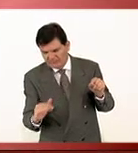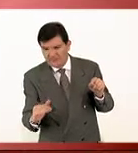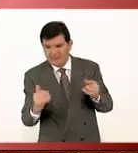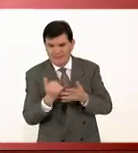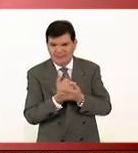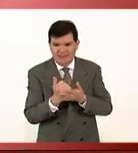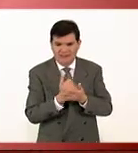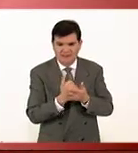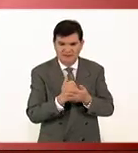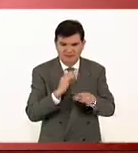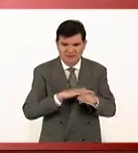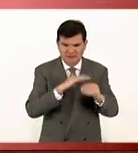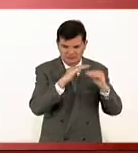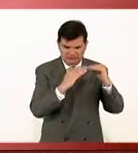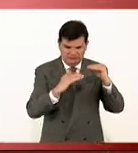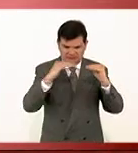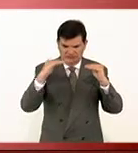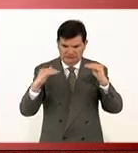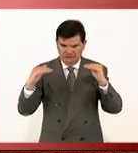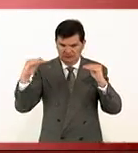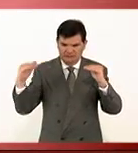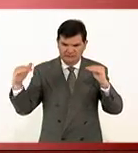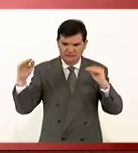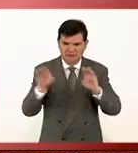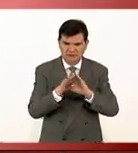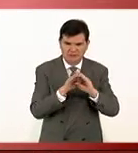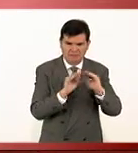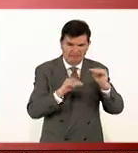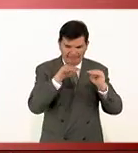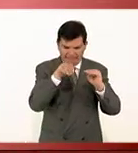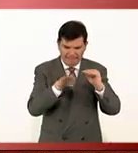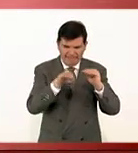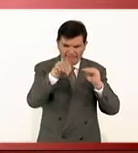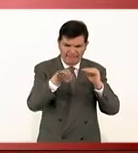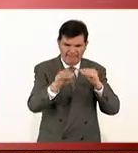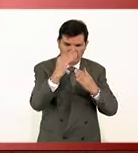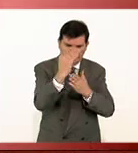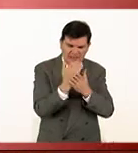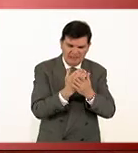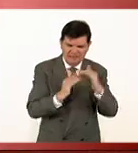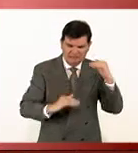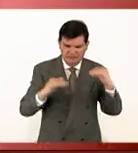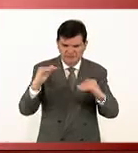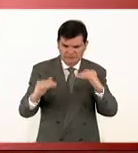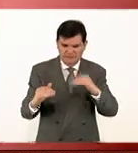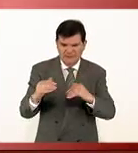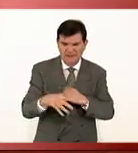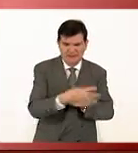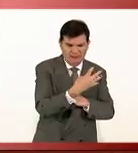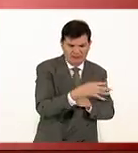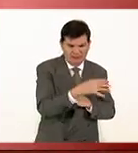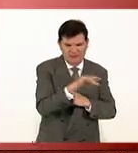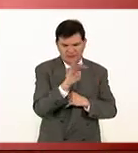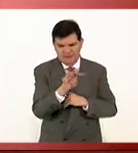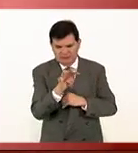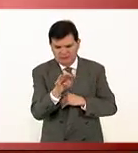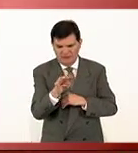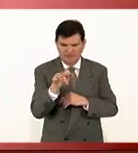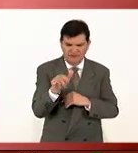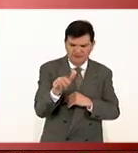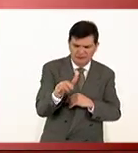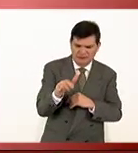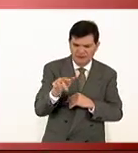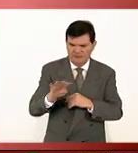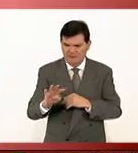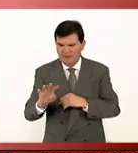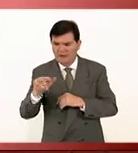línea azul es la más constante. Es la que no presenta menos varianza, ¿no? Va de 14 a 19,